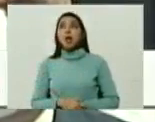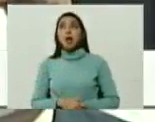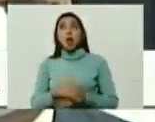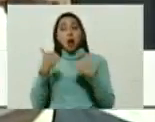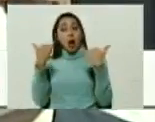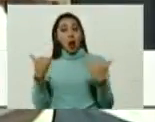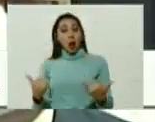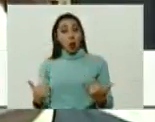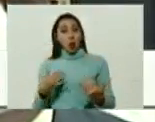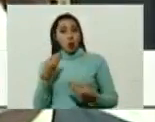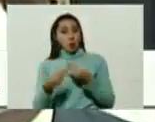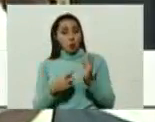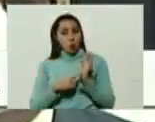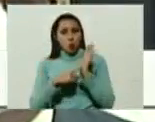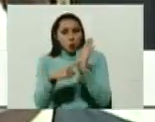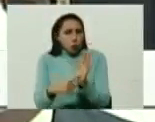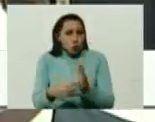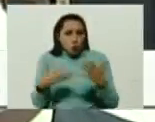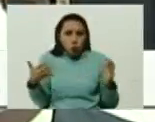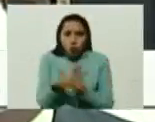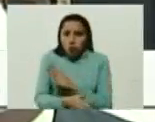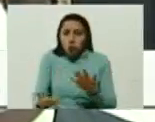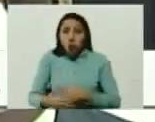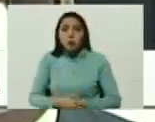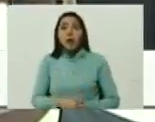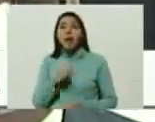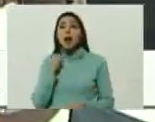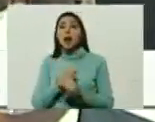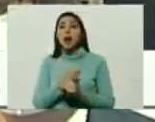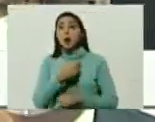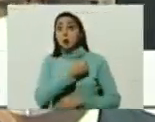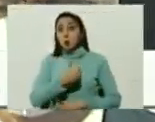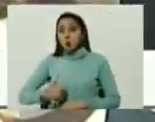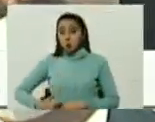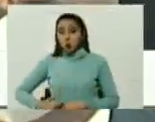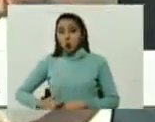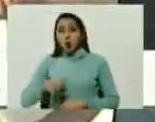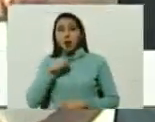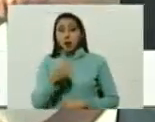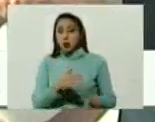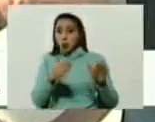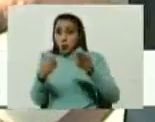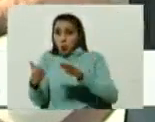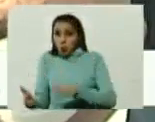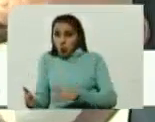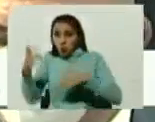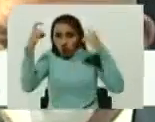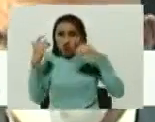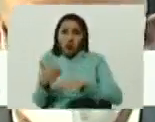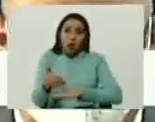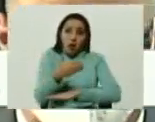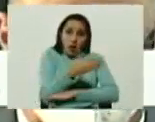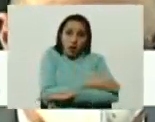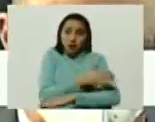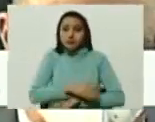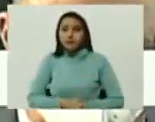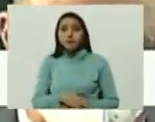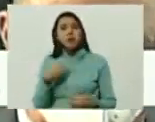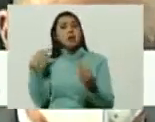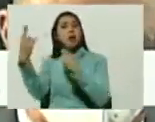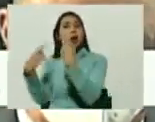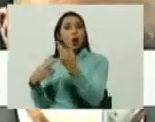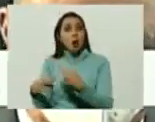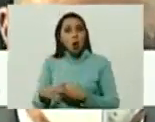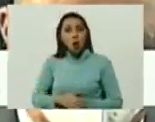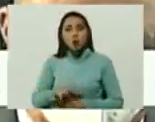notar que durante el ejercicio del presidente fallecido hugo chávez estas relaciones han sido